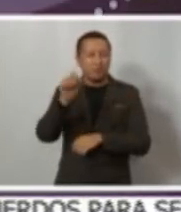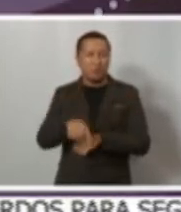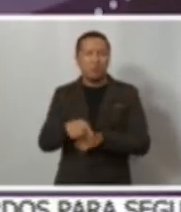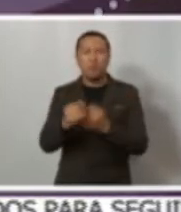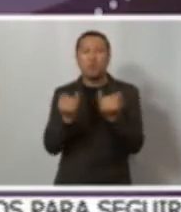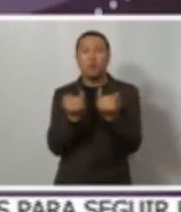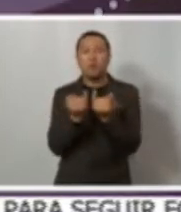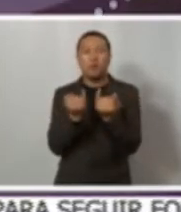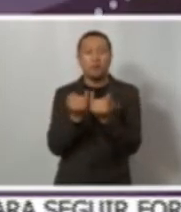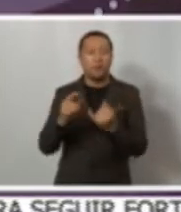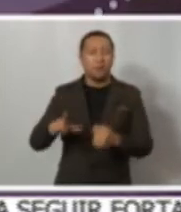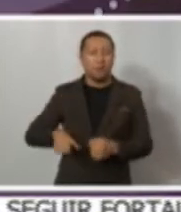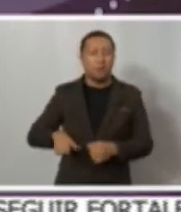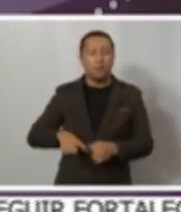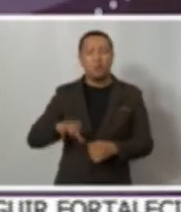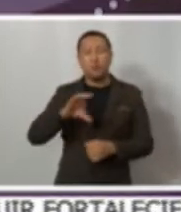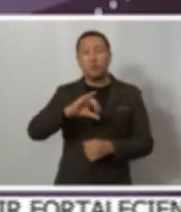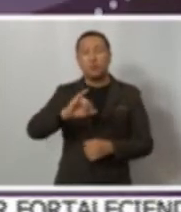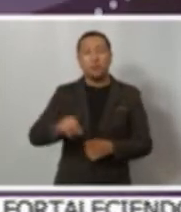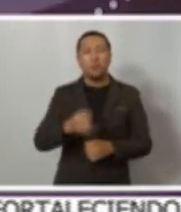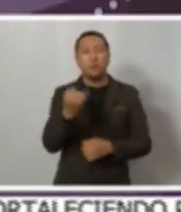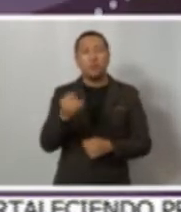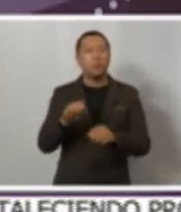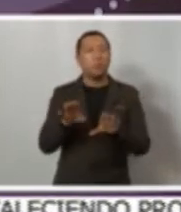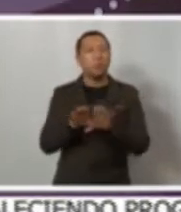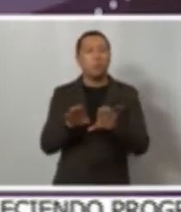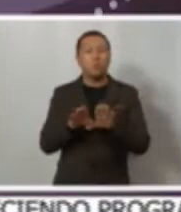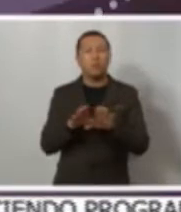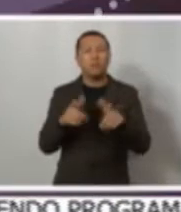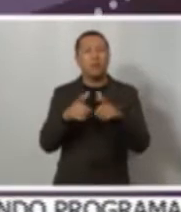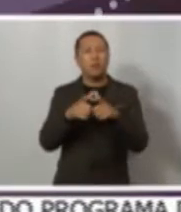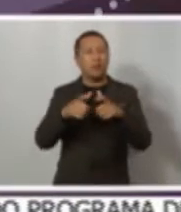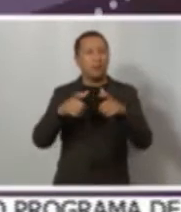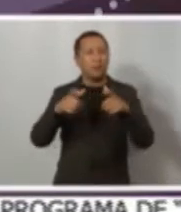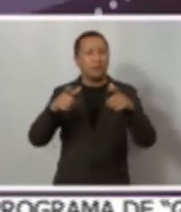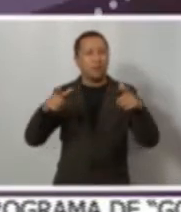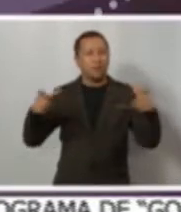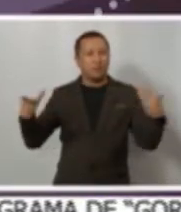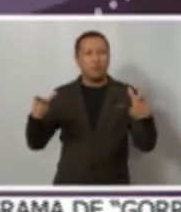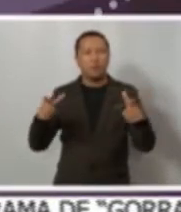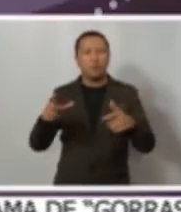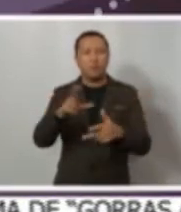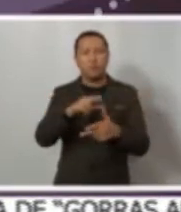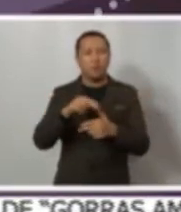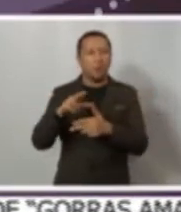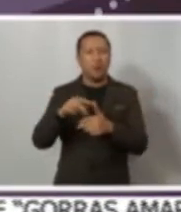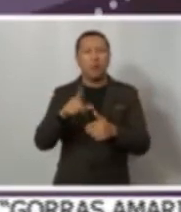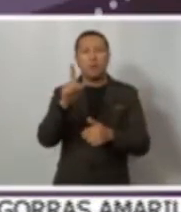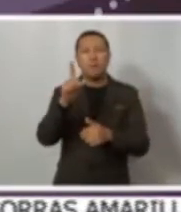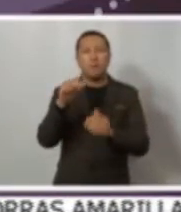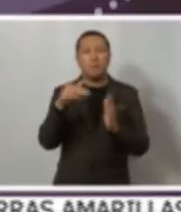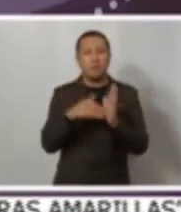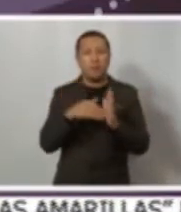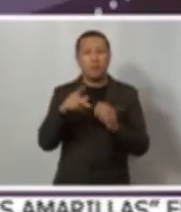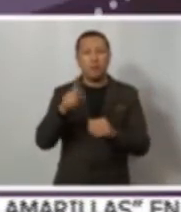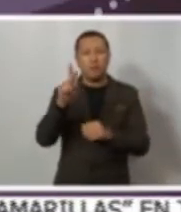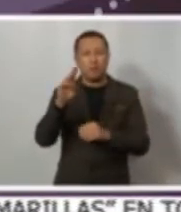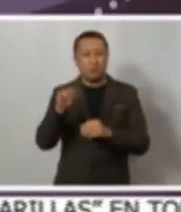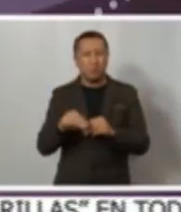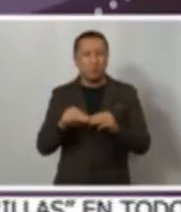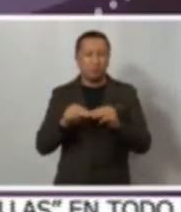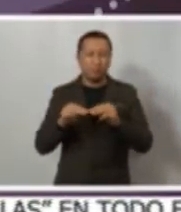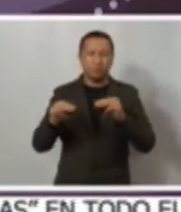Carlos Joaquín acerca de la dimensión que tiene este huracán, más de 1,000 kilómetros